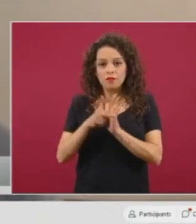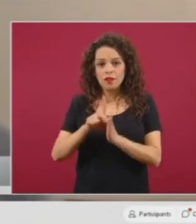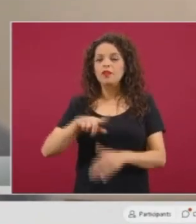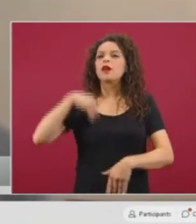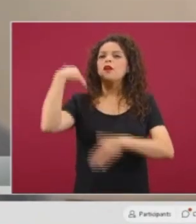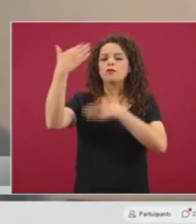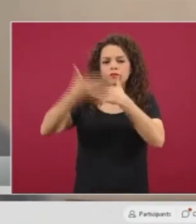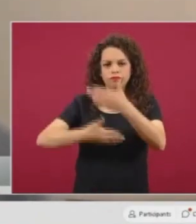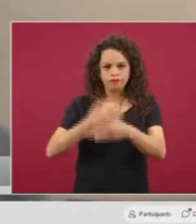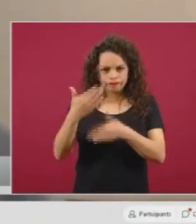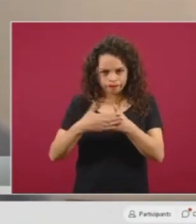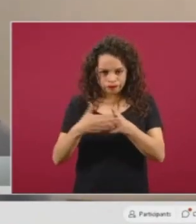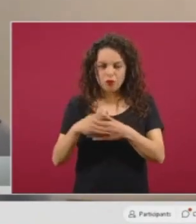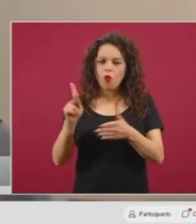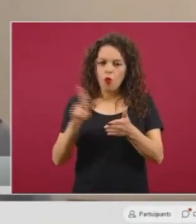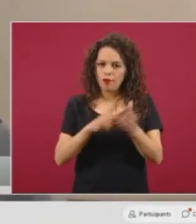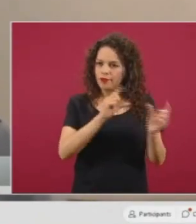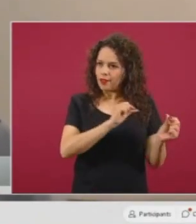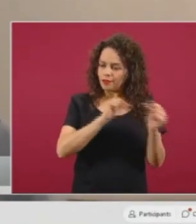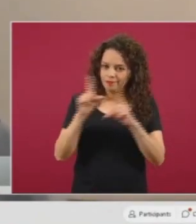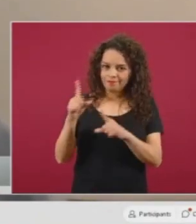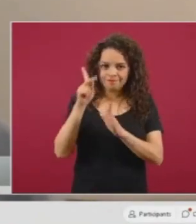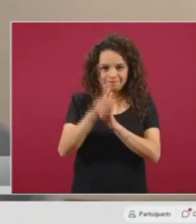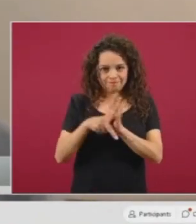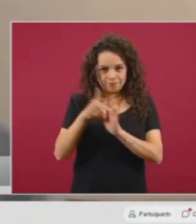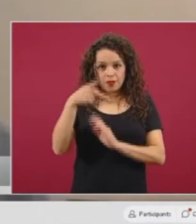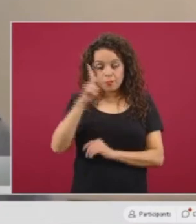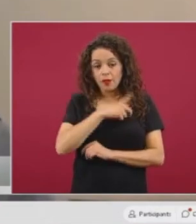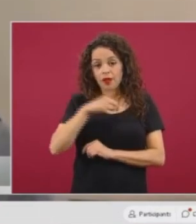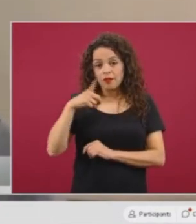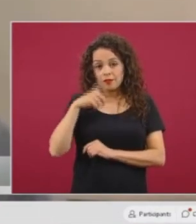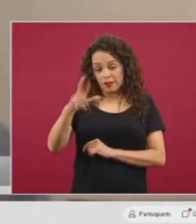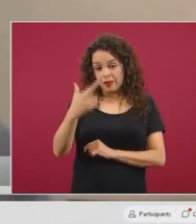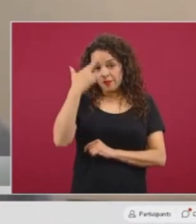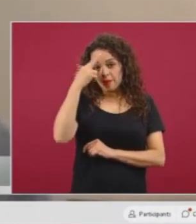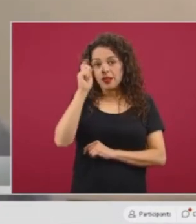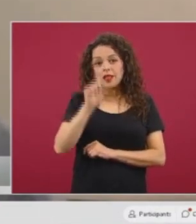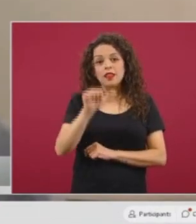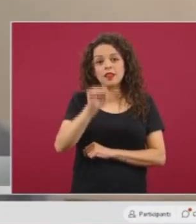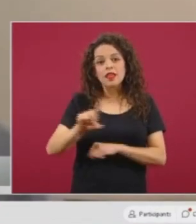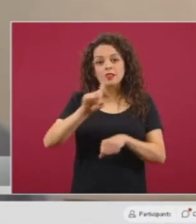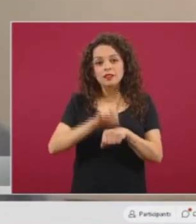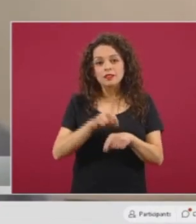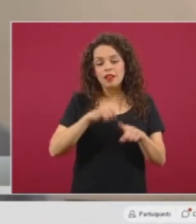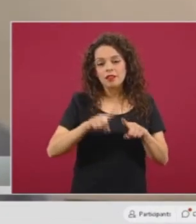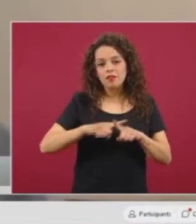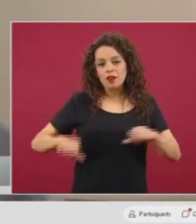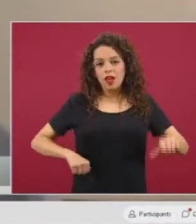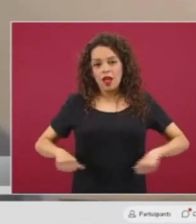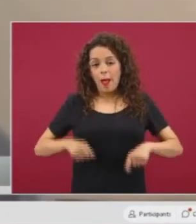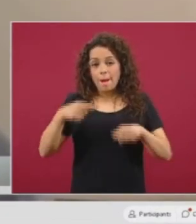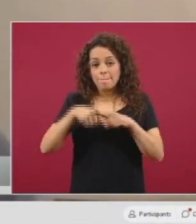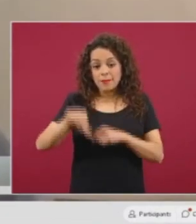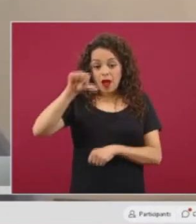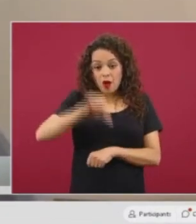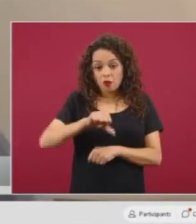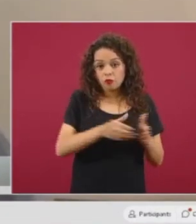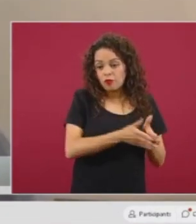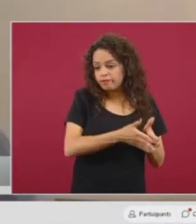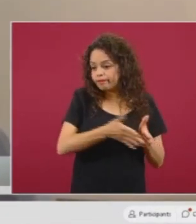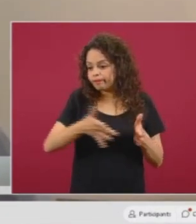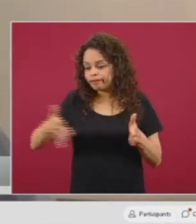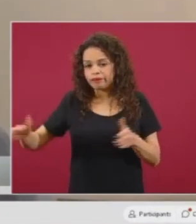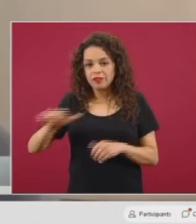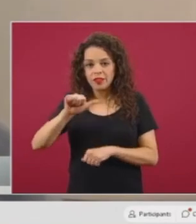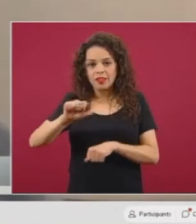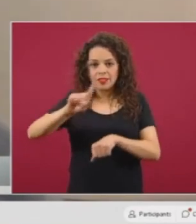estaremos recordando los 16 días de activismo que inician a partir de hoy a lo largo de los siguientes 16